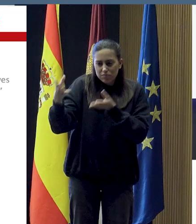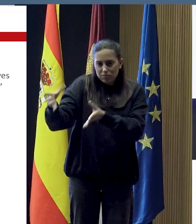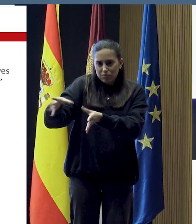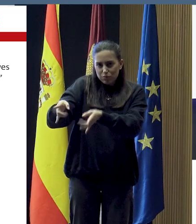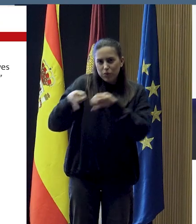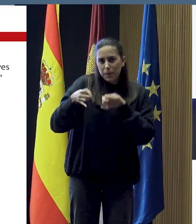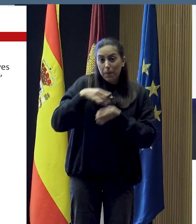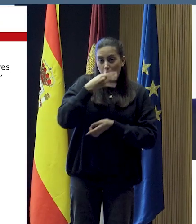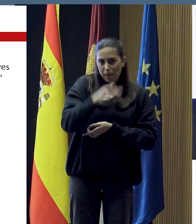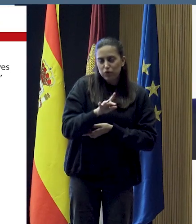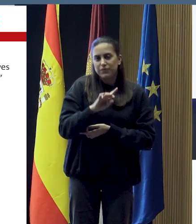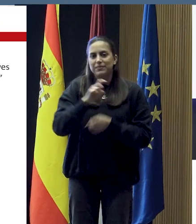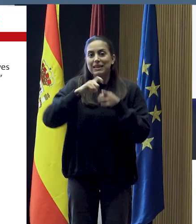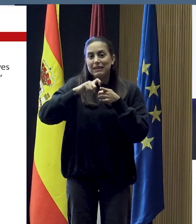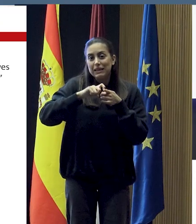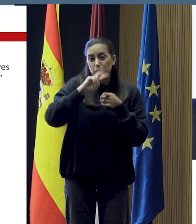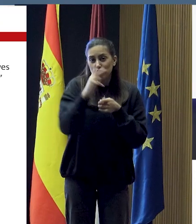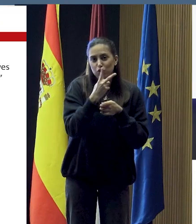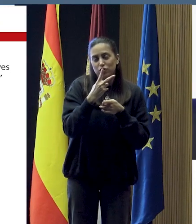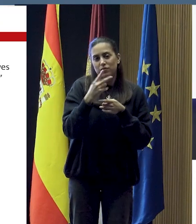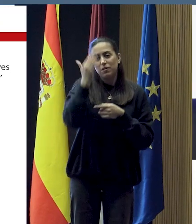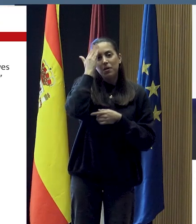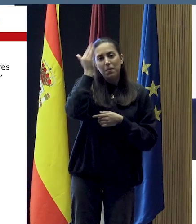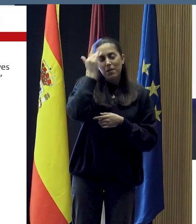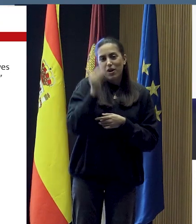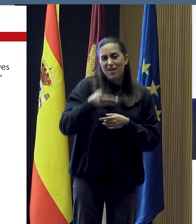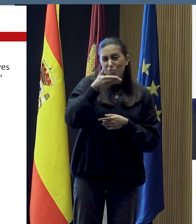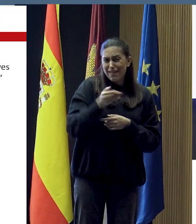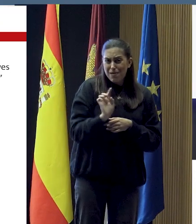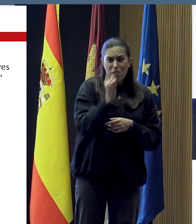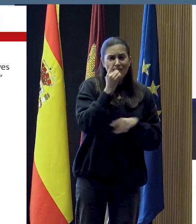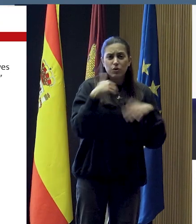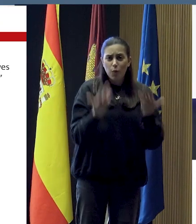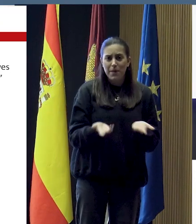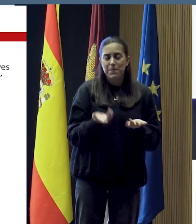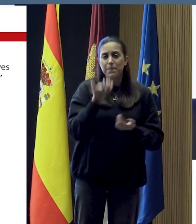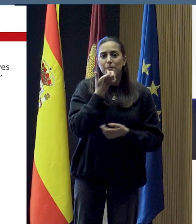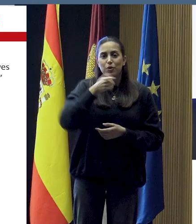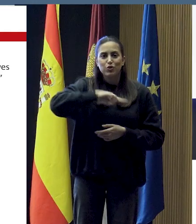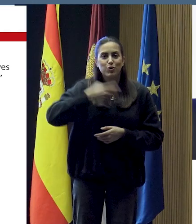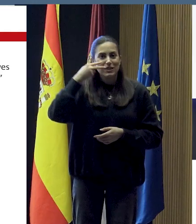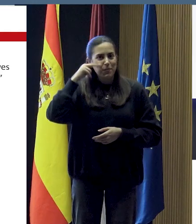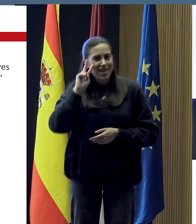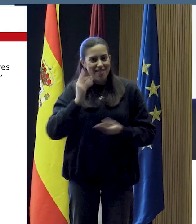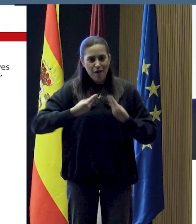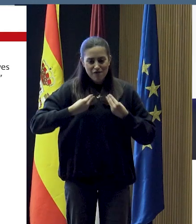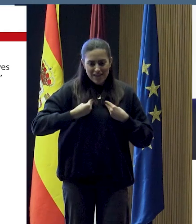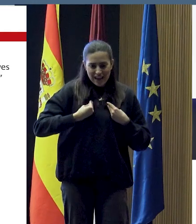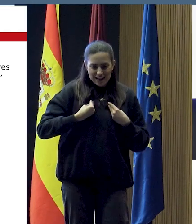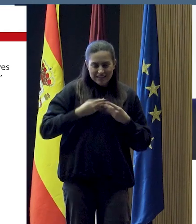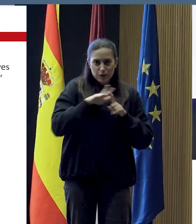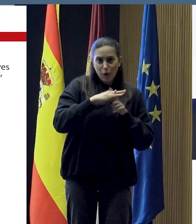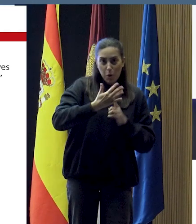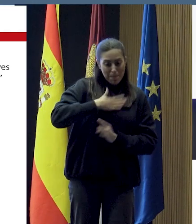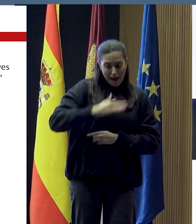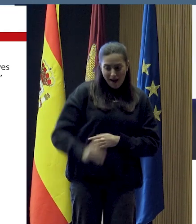este grupo tenemos 2 tipos de memorias. La más importante para nosotros, la que habla de nuestras experiencias, de nuestra vida,